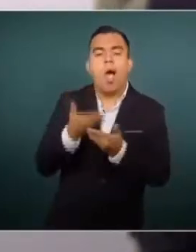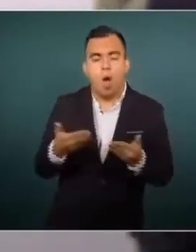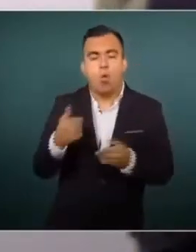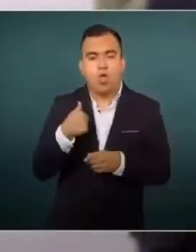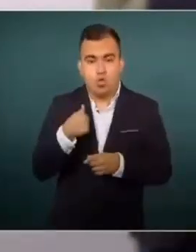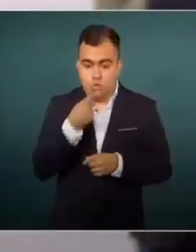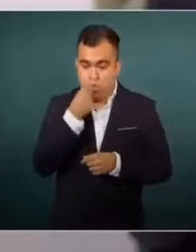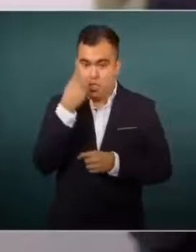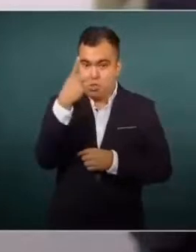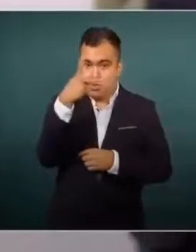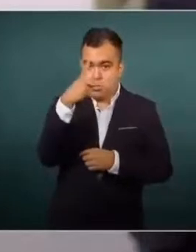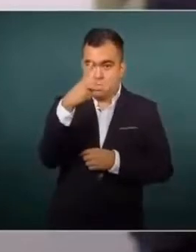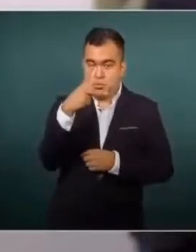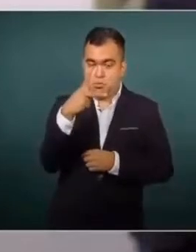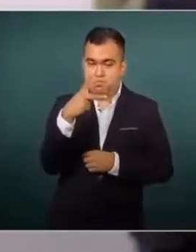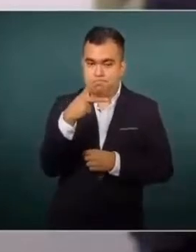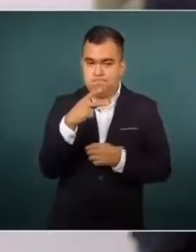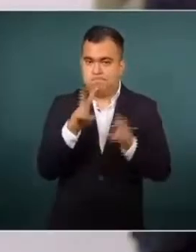citarlo.